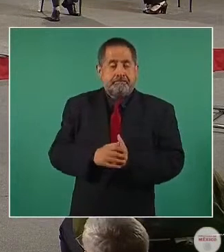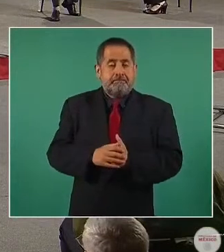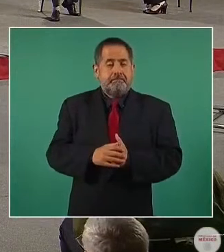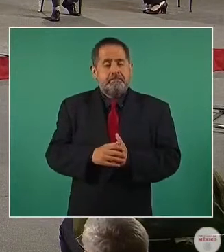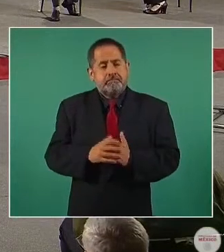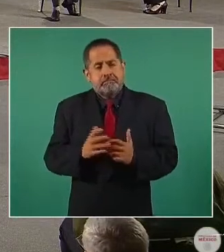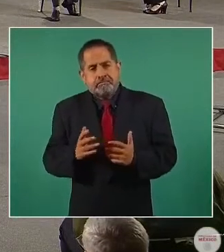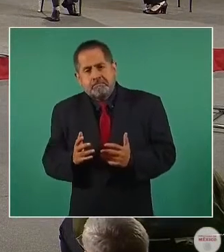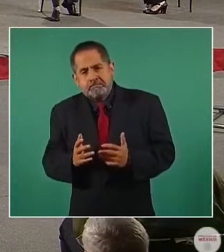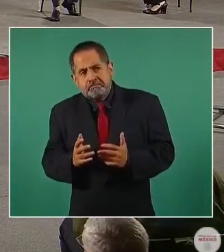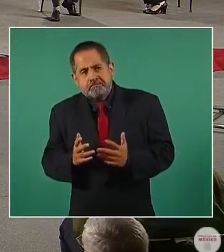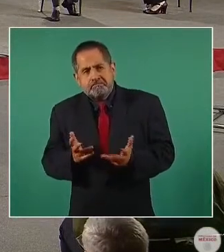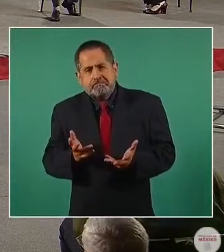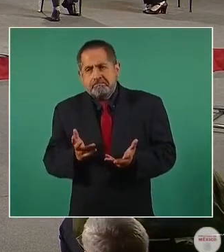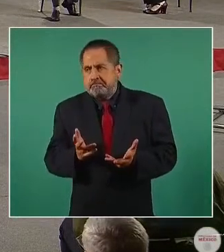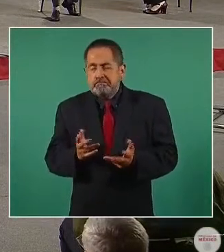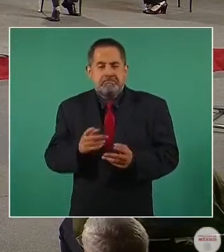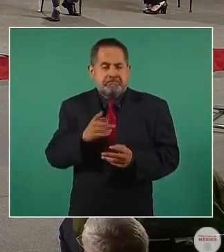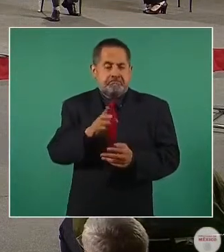regresando